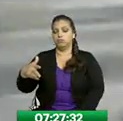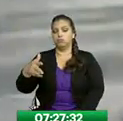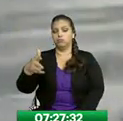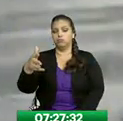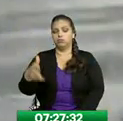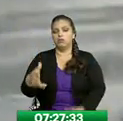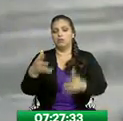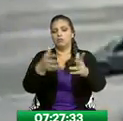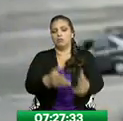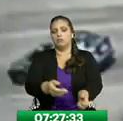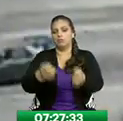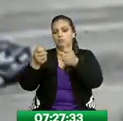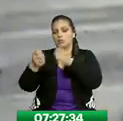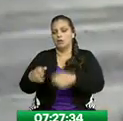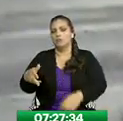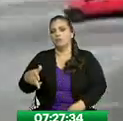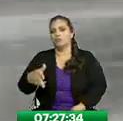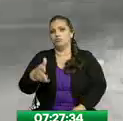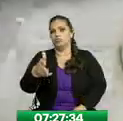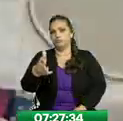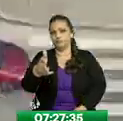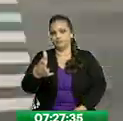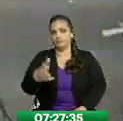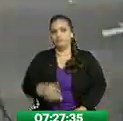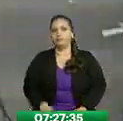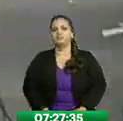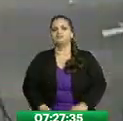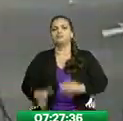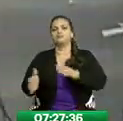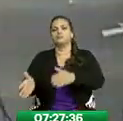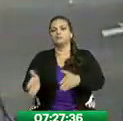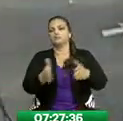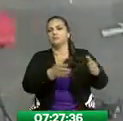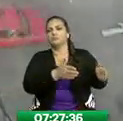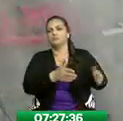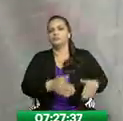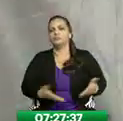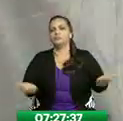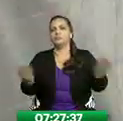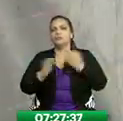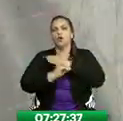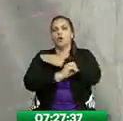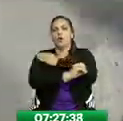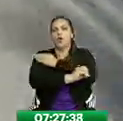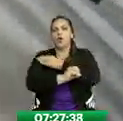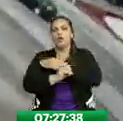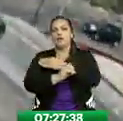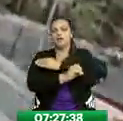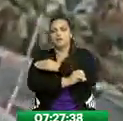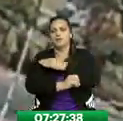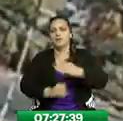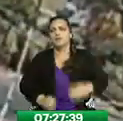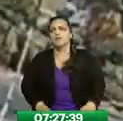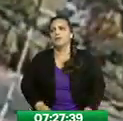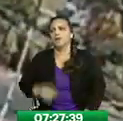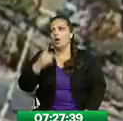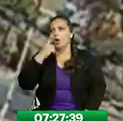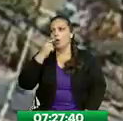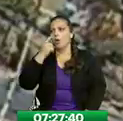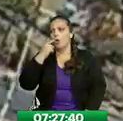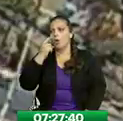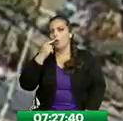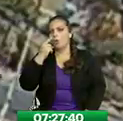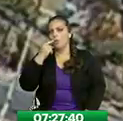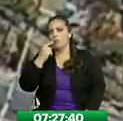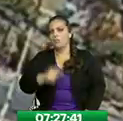Entre tanto, en la avenida Francisco de Orellana, diagonal a las Orquídeas en el norte, un ciclista fue atropellado